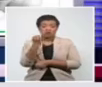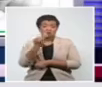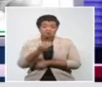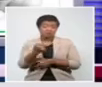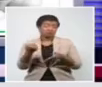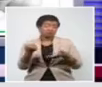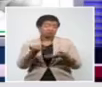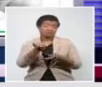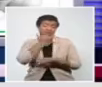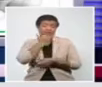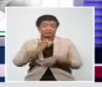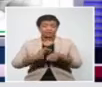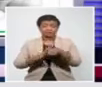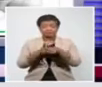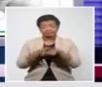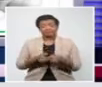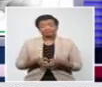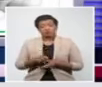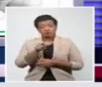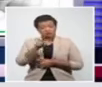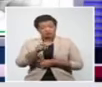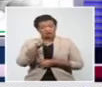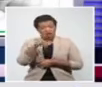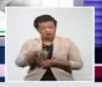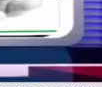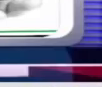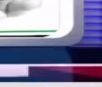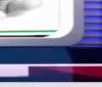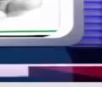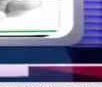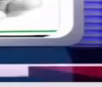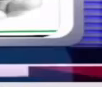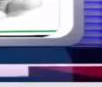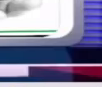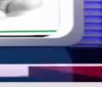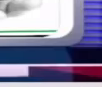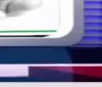la COVID-19. Usted acompáñenos tras la pausa.